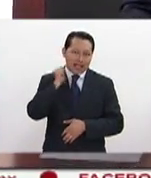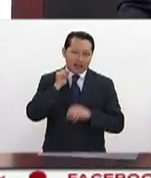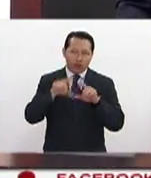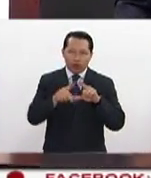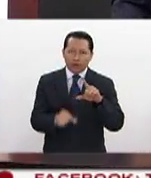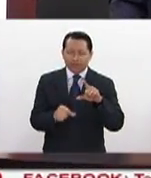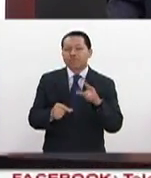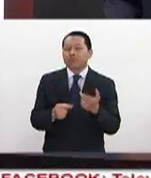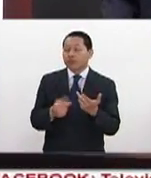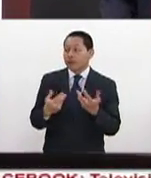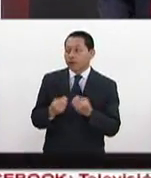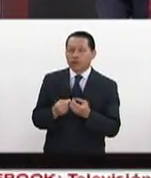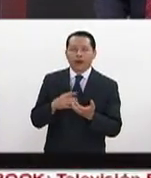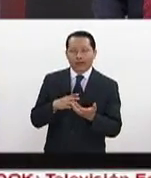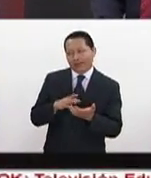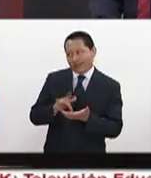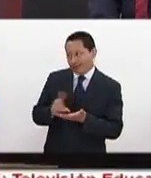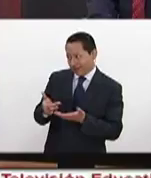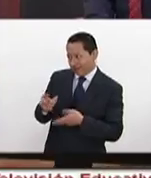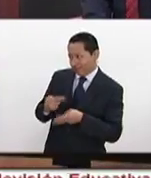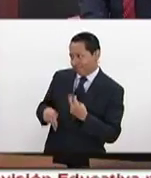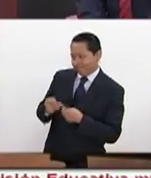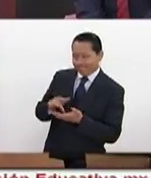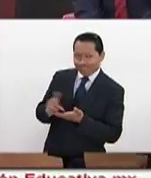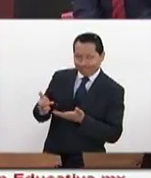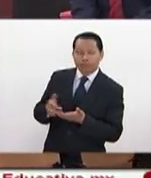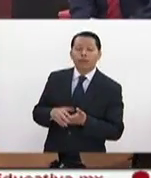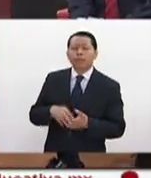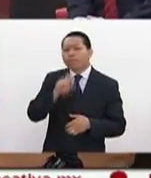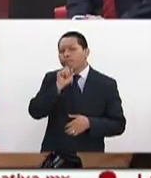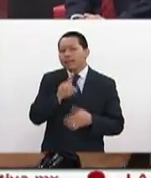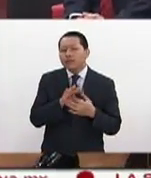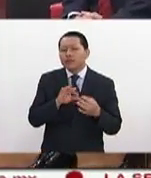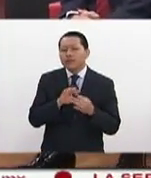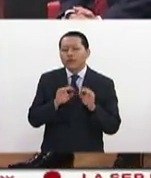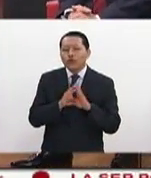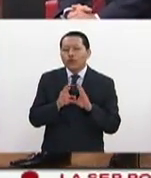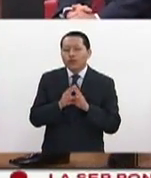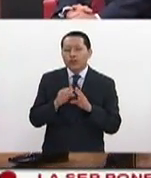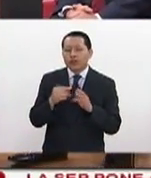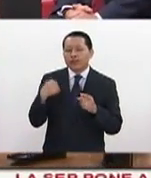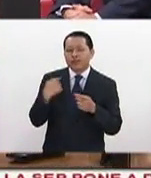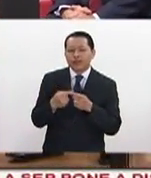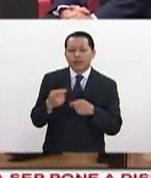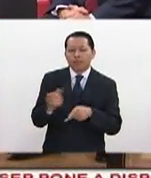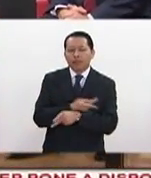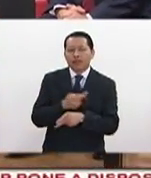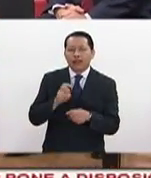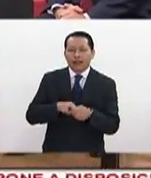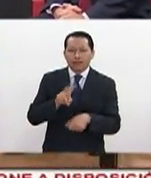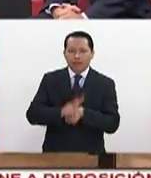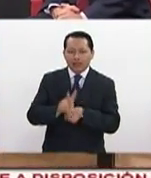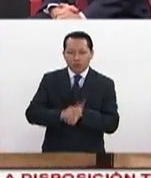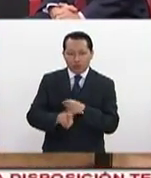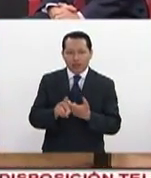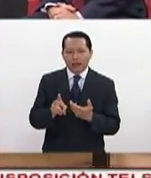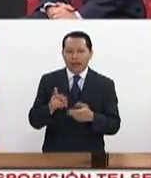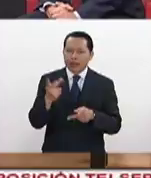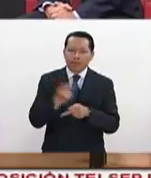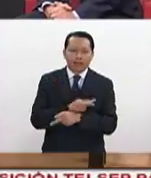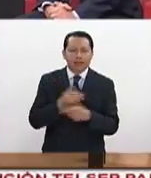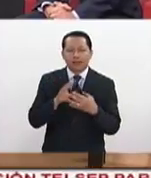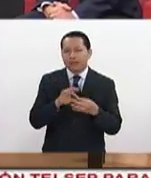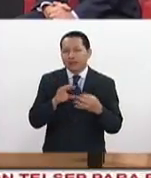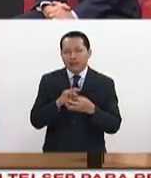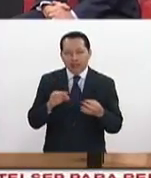con quien vamos a hablar. Antes que nada, muchas gracias por estar con nosotros. Sobre los últimos acontecimientos en Venezuela, ¿qué decir de lo que está